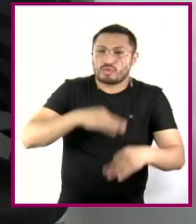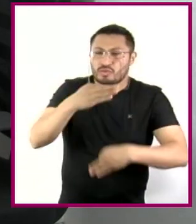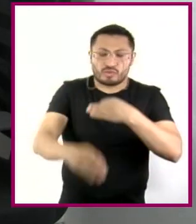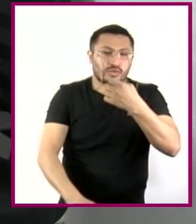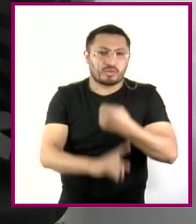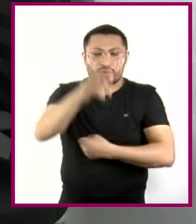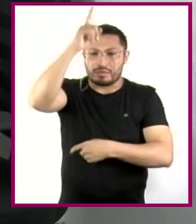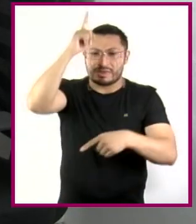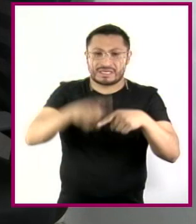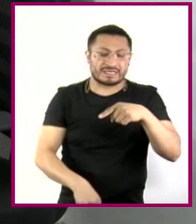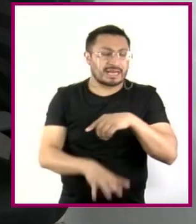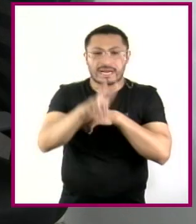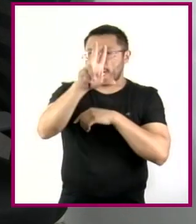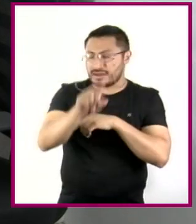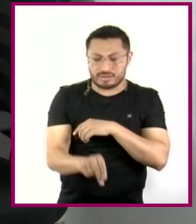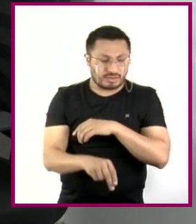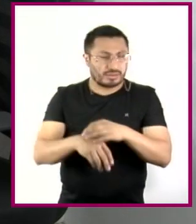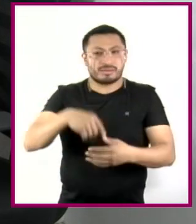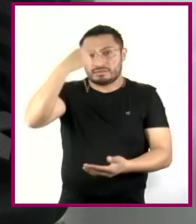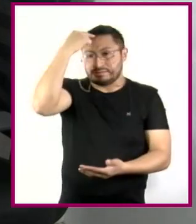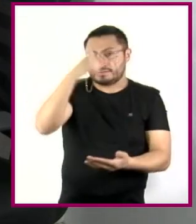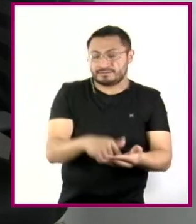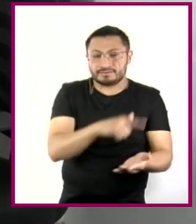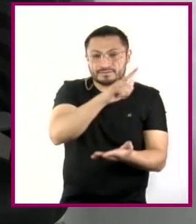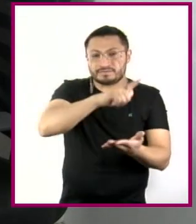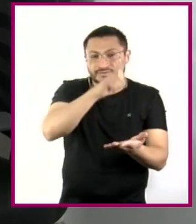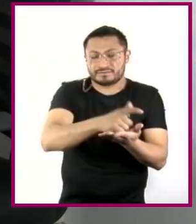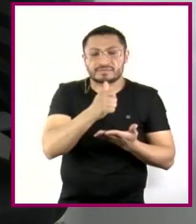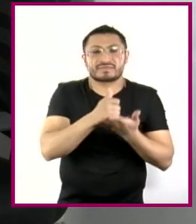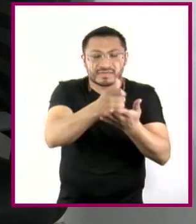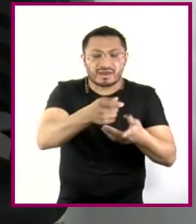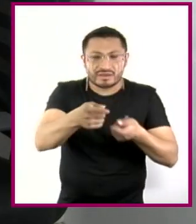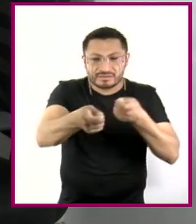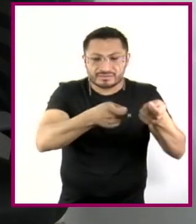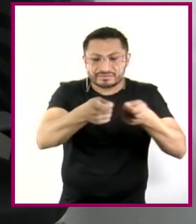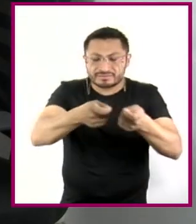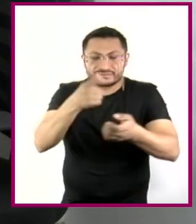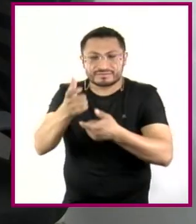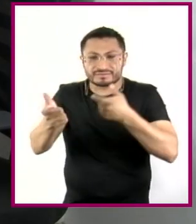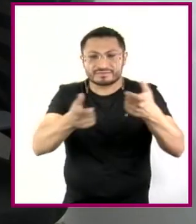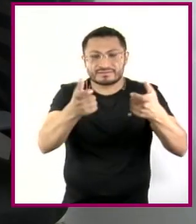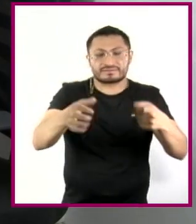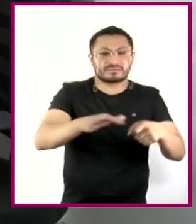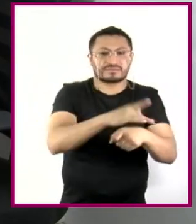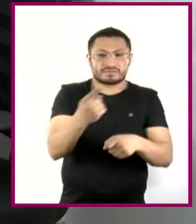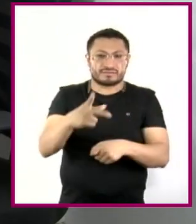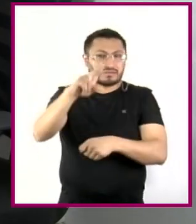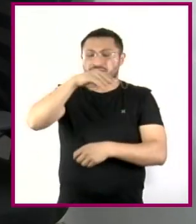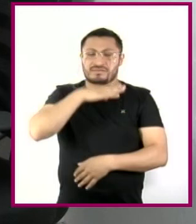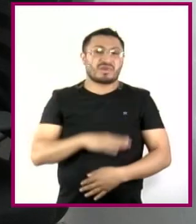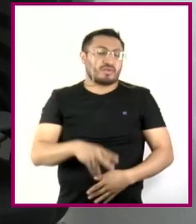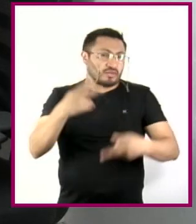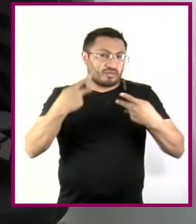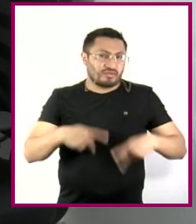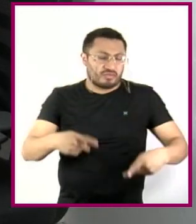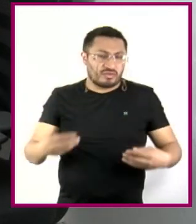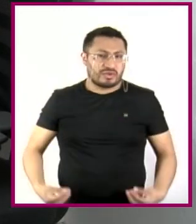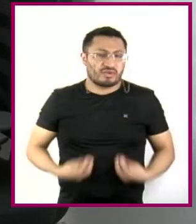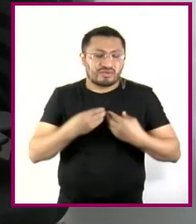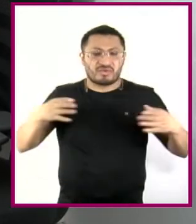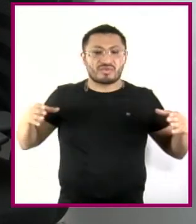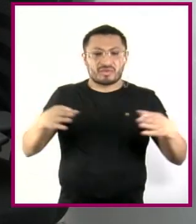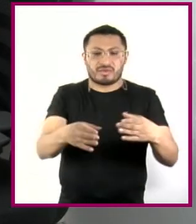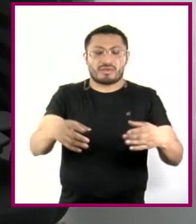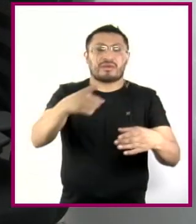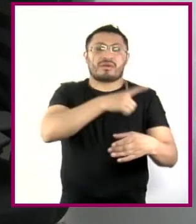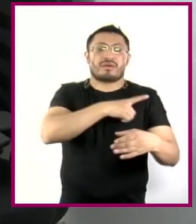contaminación ambiental. Creo que el principio ayuda a equilibrar los costos, porque es injusto que los habitantes de una comunidad terminen